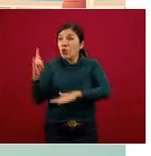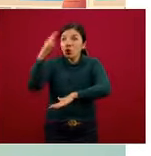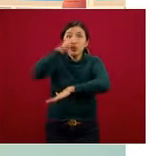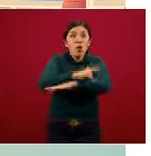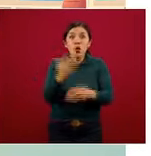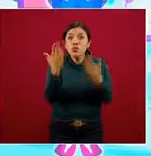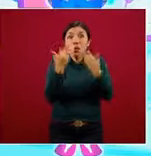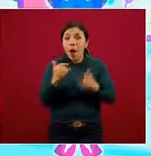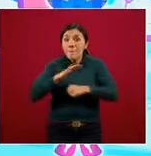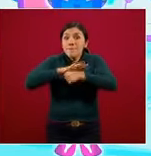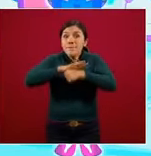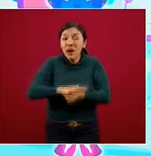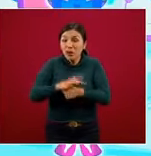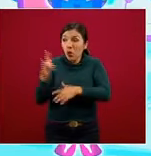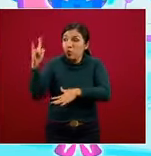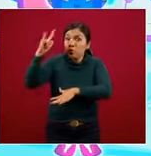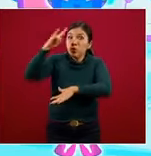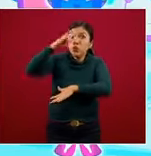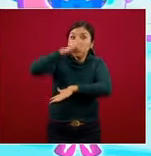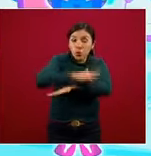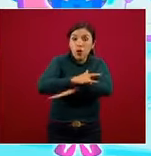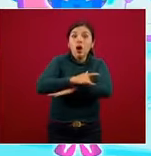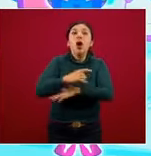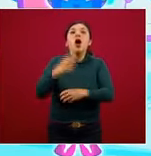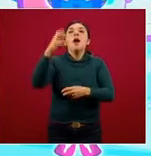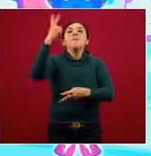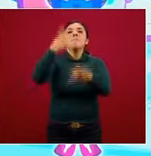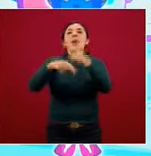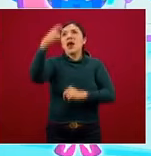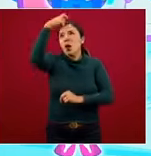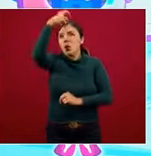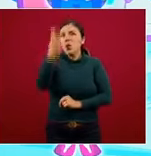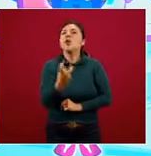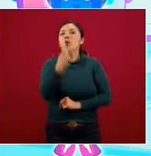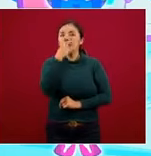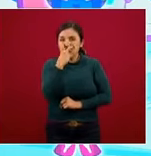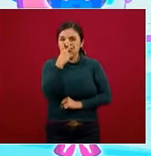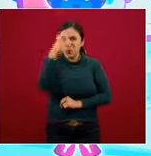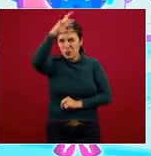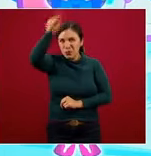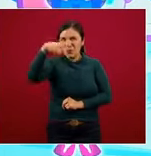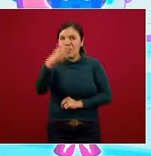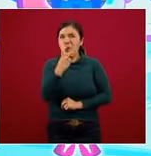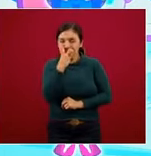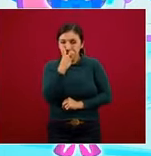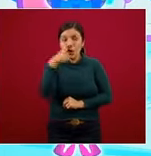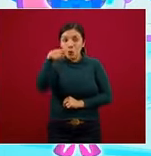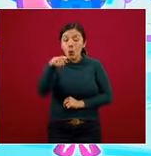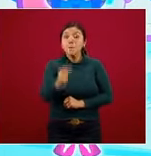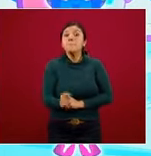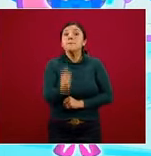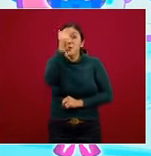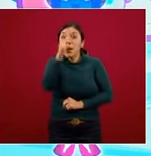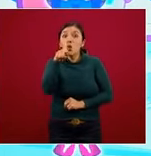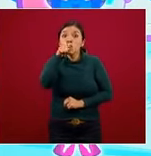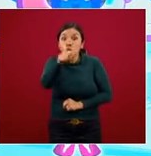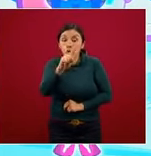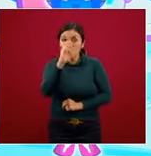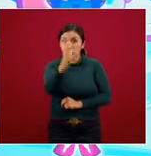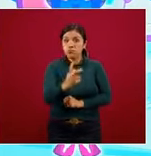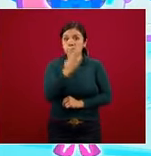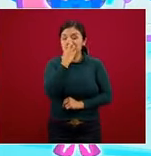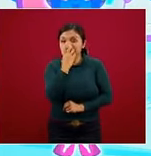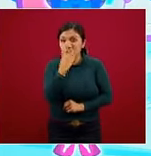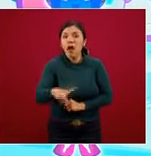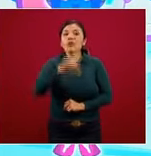una pérdida de presión en la aeronave, van a caer las mascarillas de oxígeno, se las van a poner primero ustedes